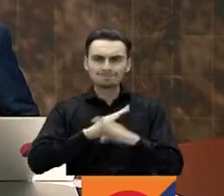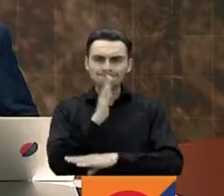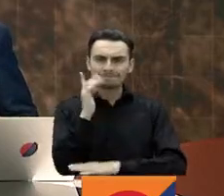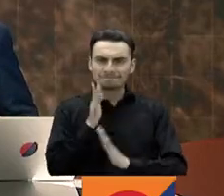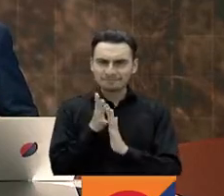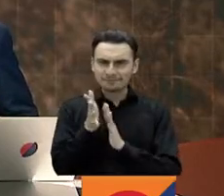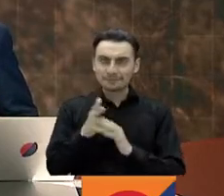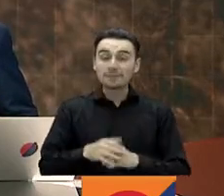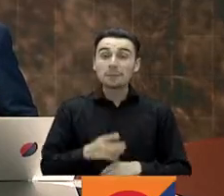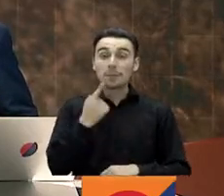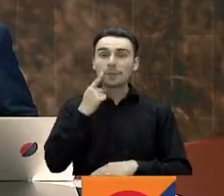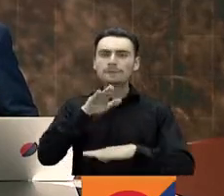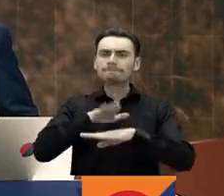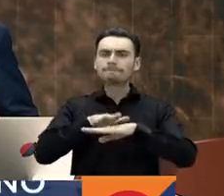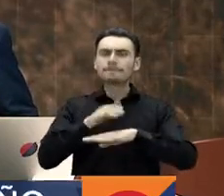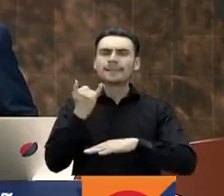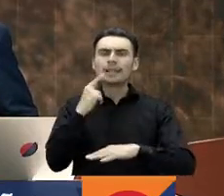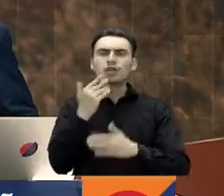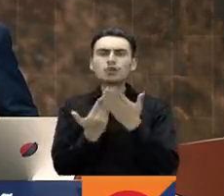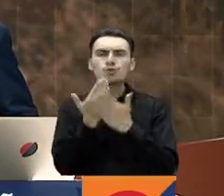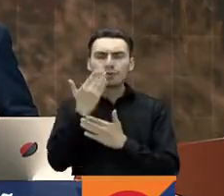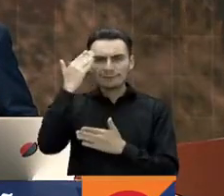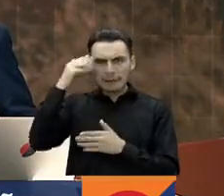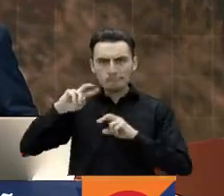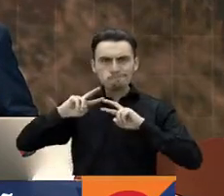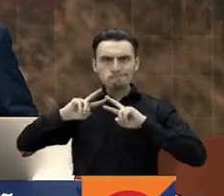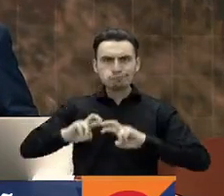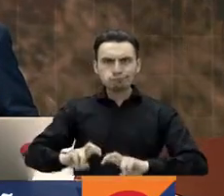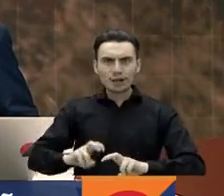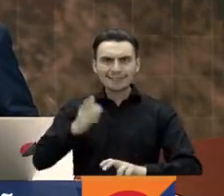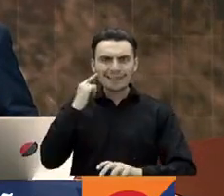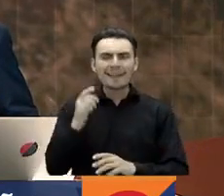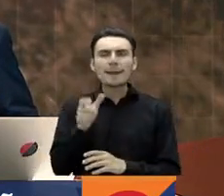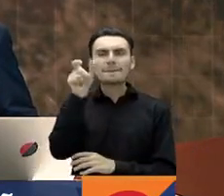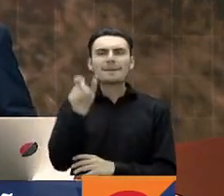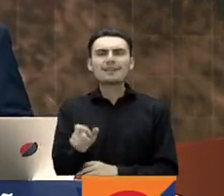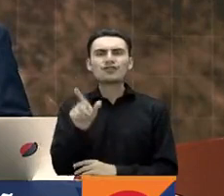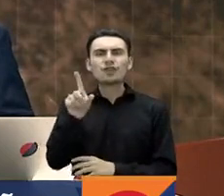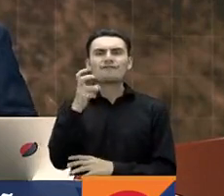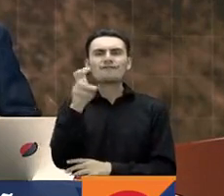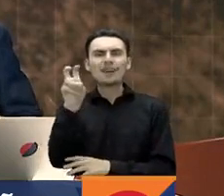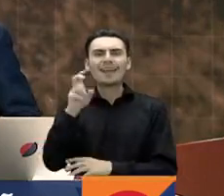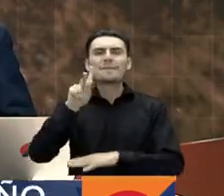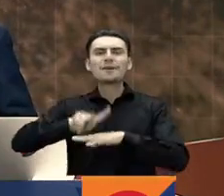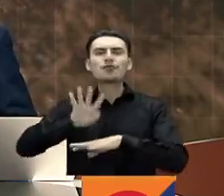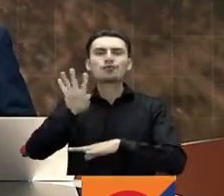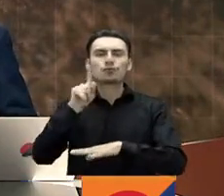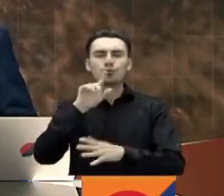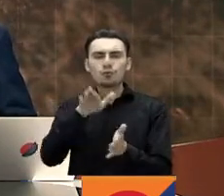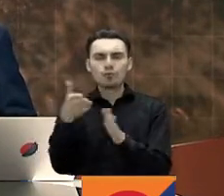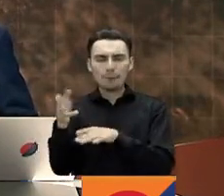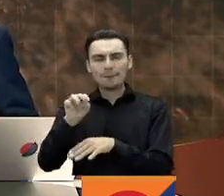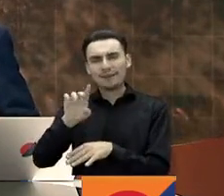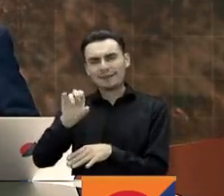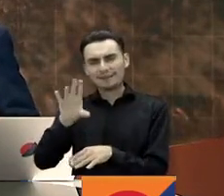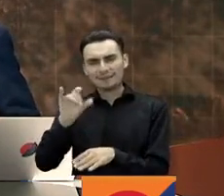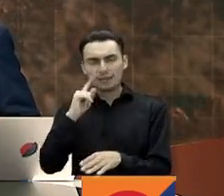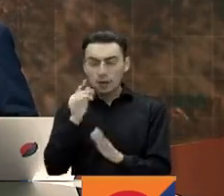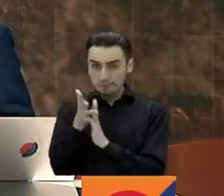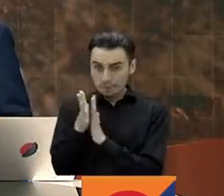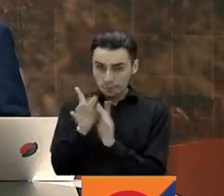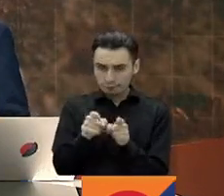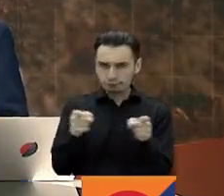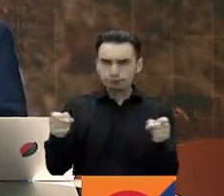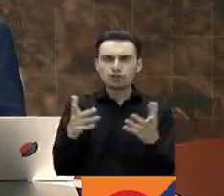mucha atención porque se revelaron nuevos detalles de la investigación del asesinato el fiscal antimafia paraguayo marcelo pecci hace instantes desde